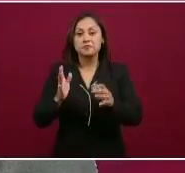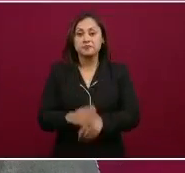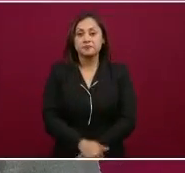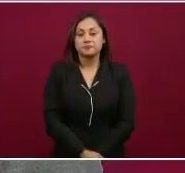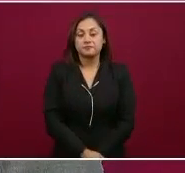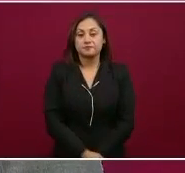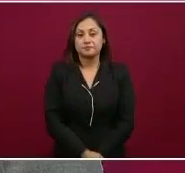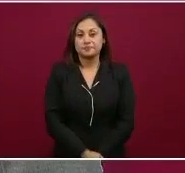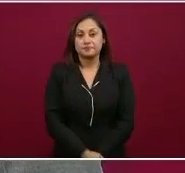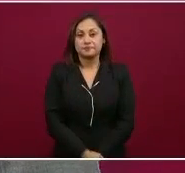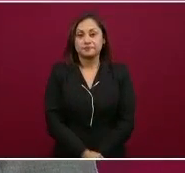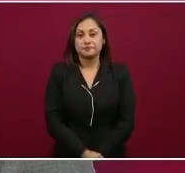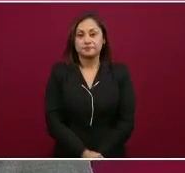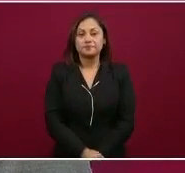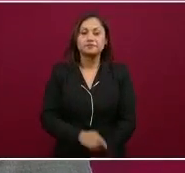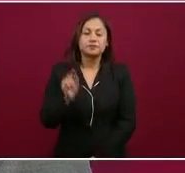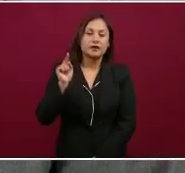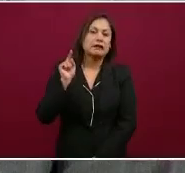iniciar